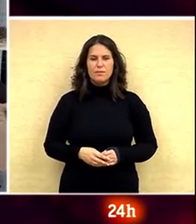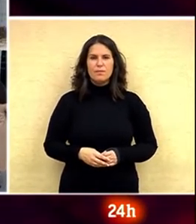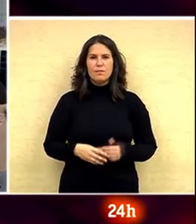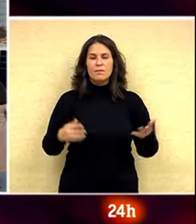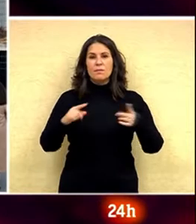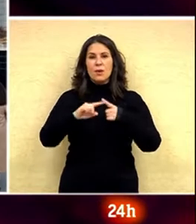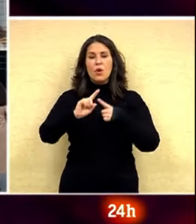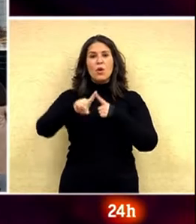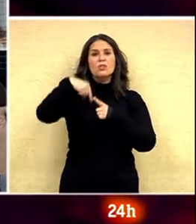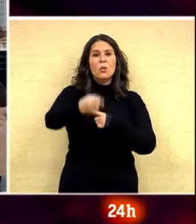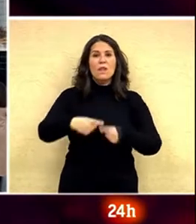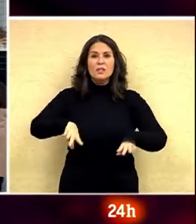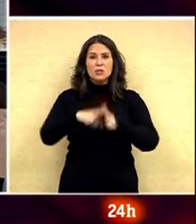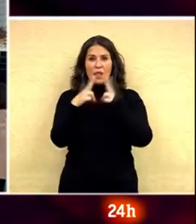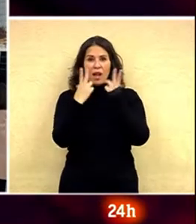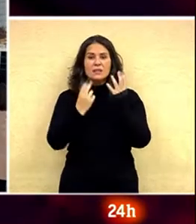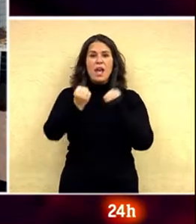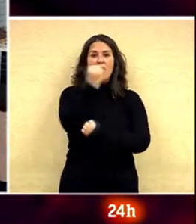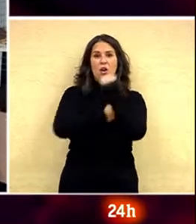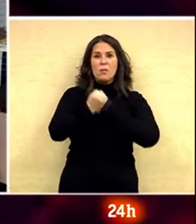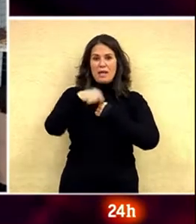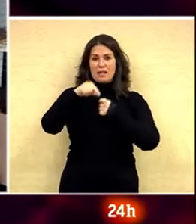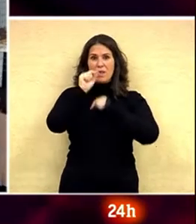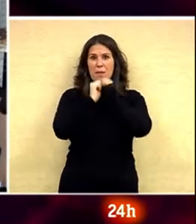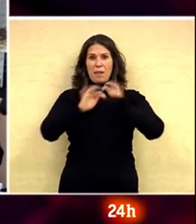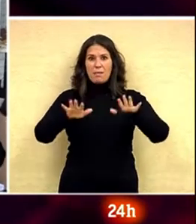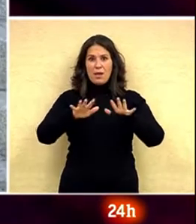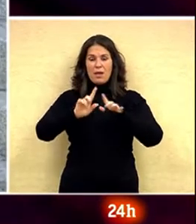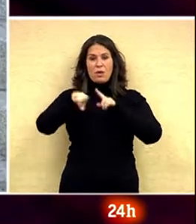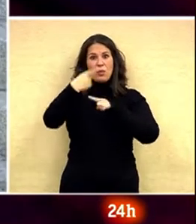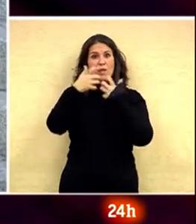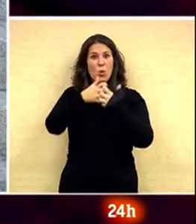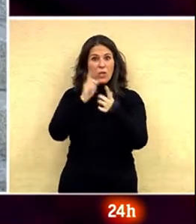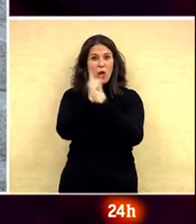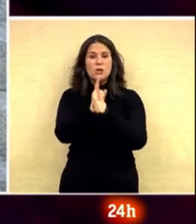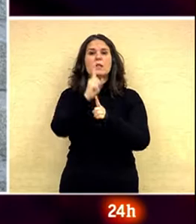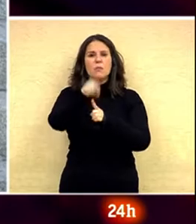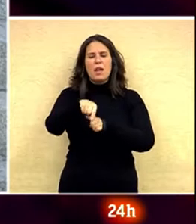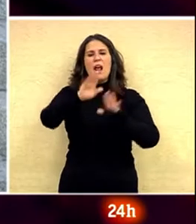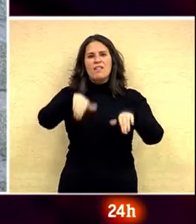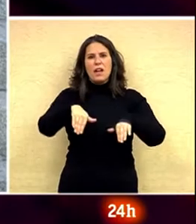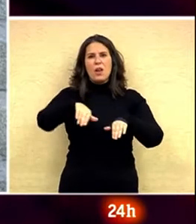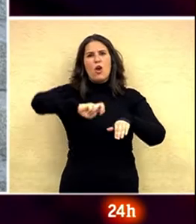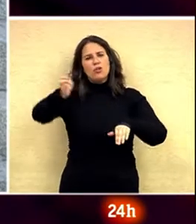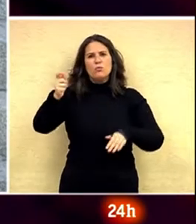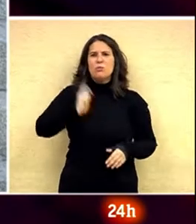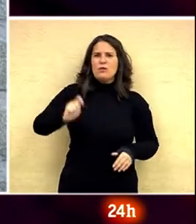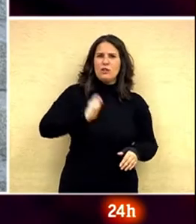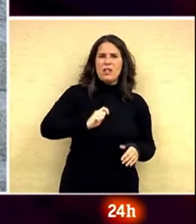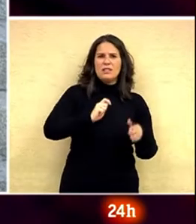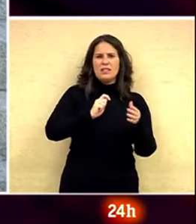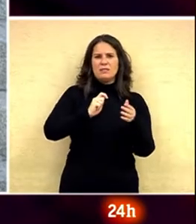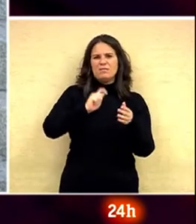La lucha contra las consecuencias sociales y económicas de la pandemia ha convocado a otros profesionales y servidores